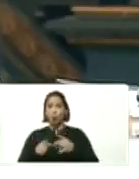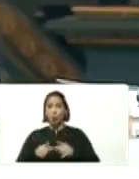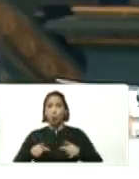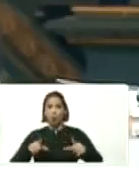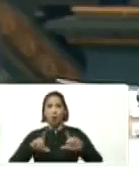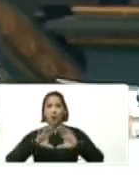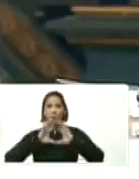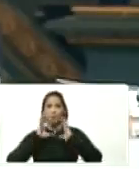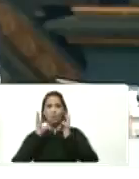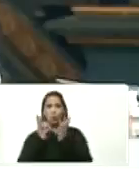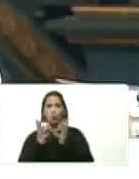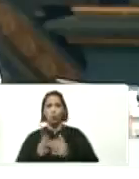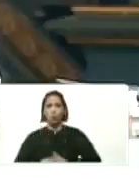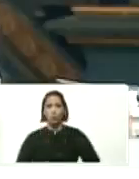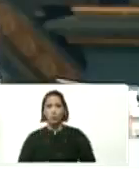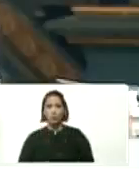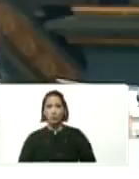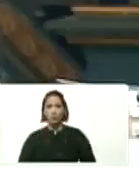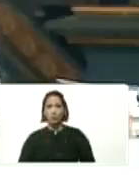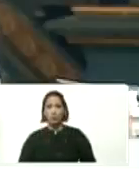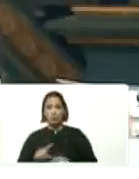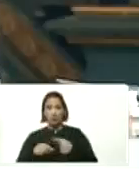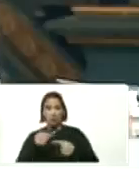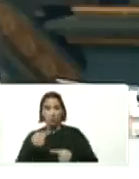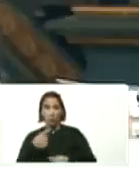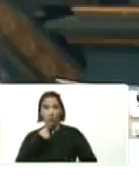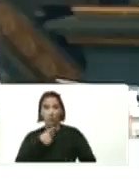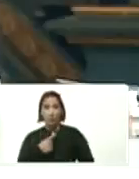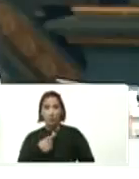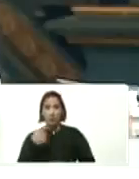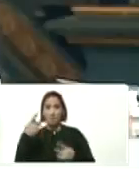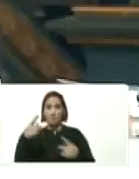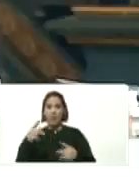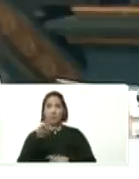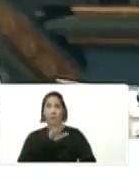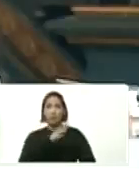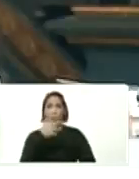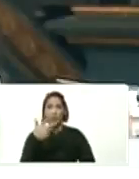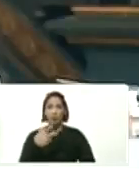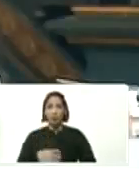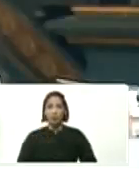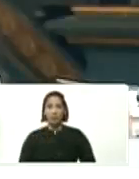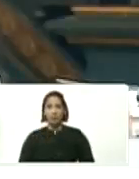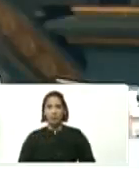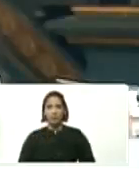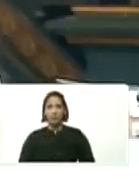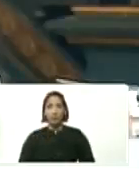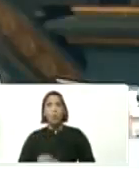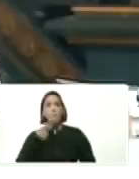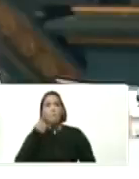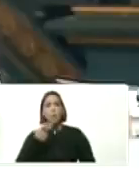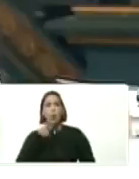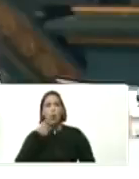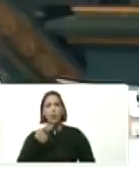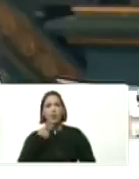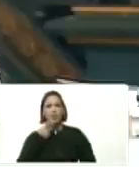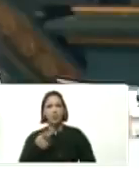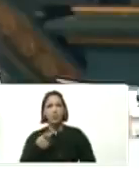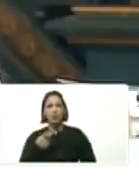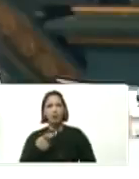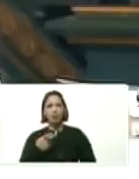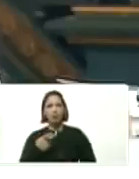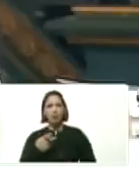del mundo. Más adelante dice, en la página 53, para desplegar esta política de influencia e